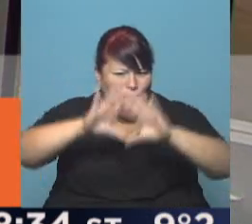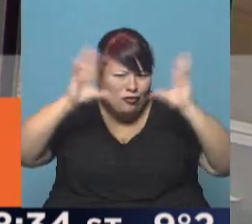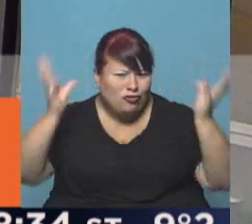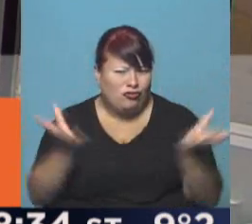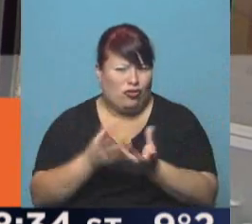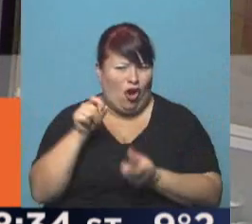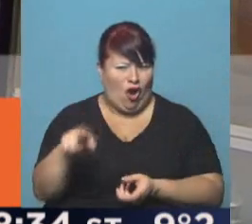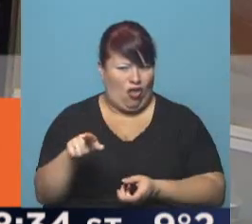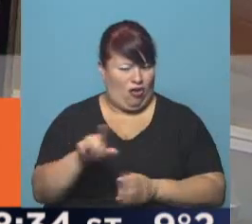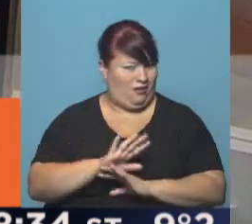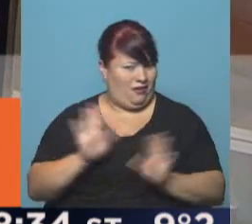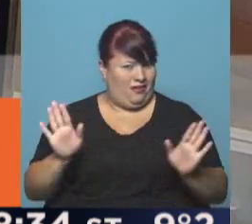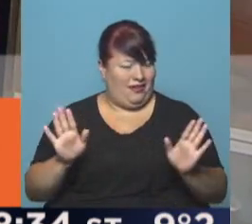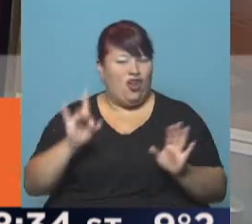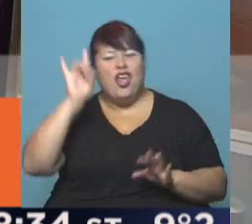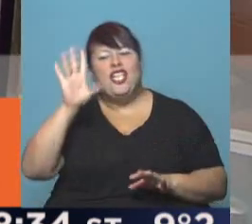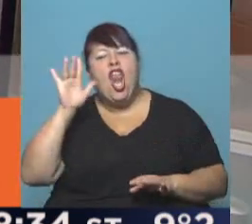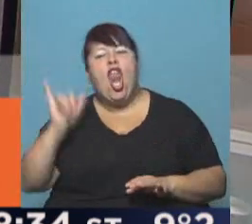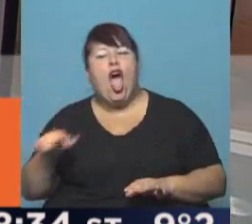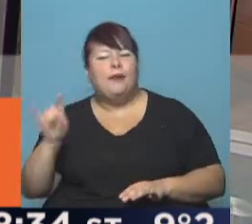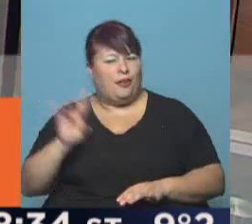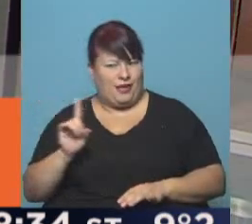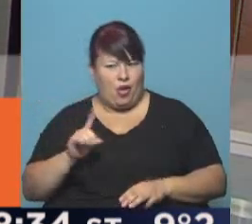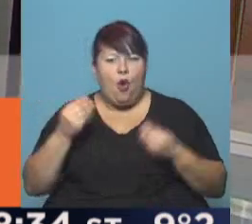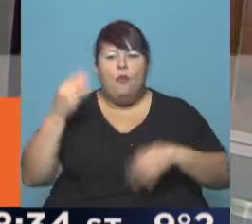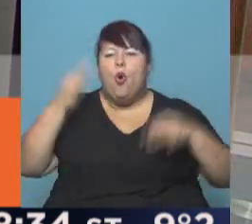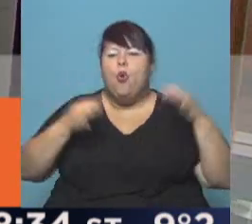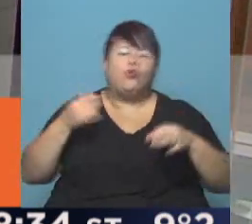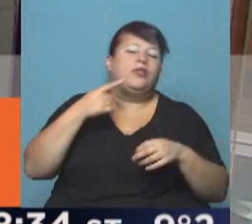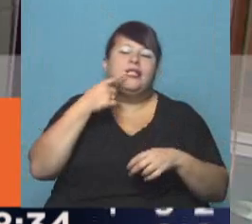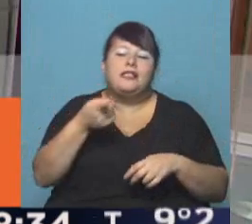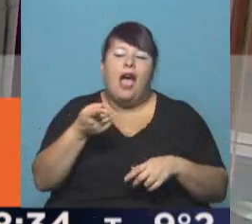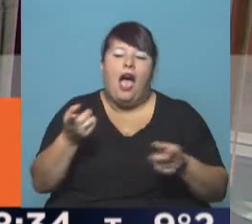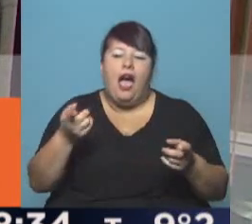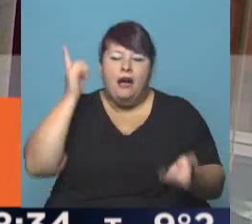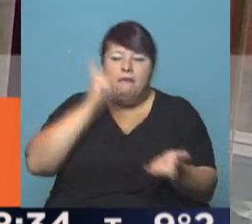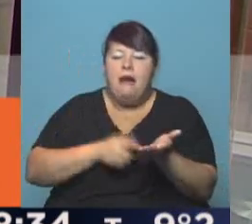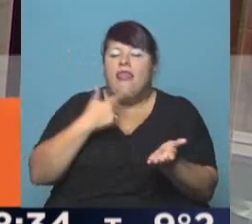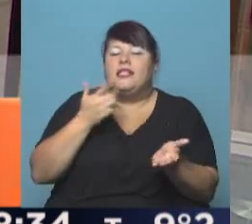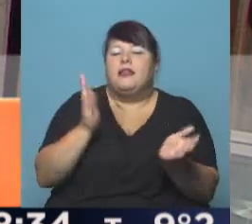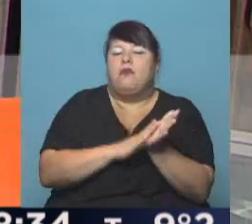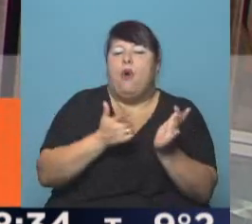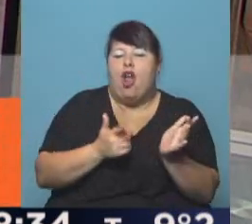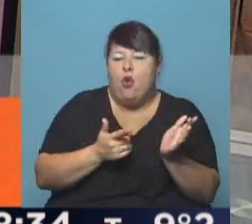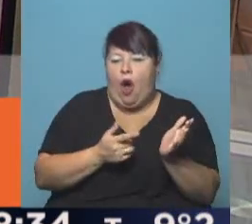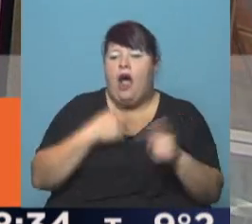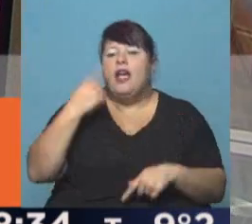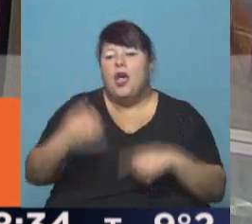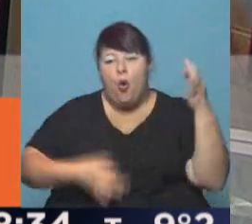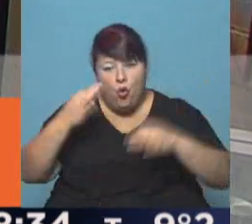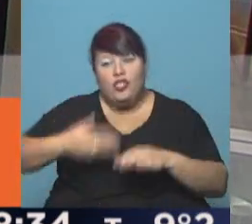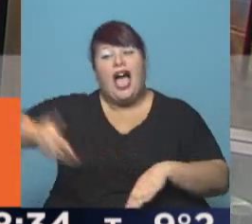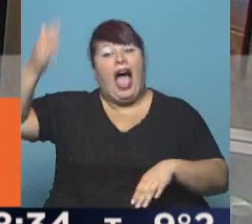esto. No termina en José López. ¿Y por qué la justicia dictó la falta de mérito? Y la justicia